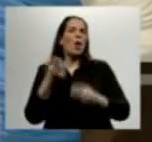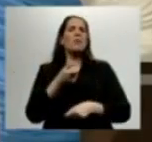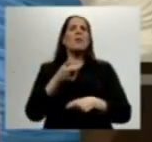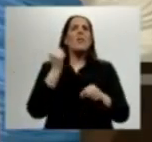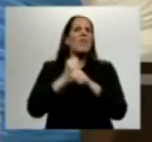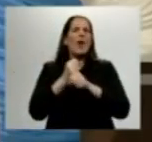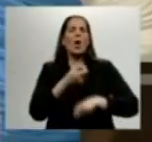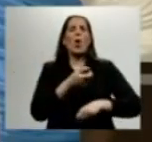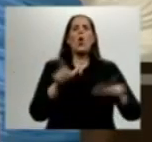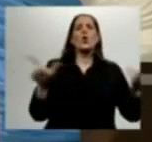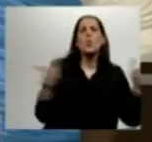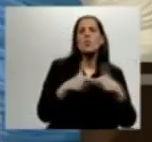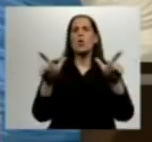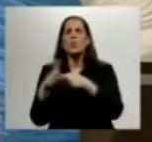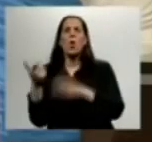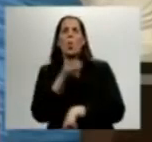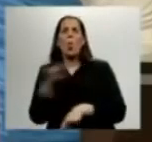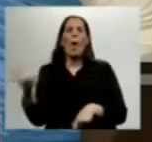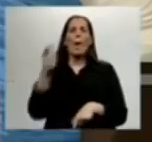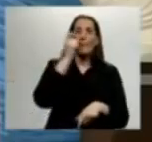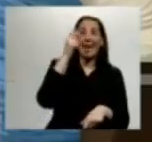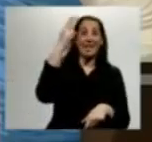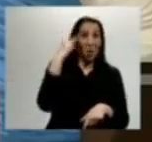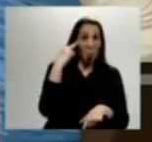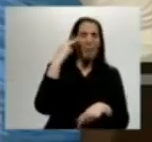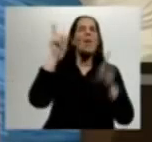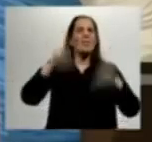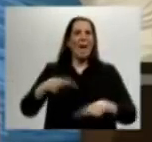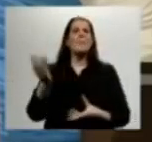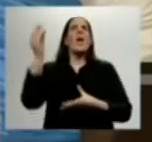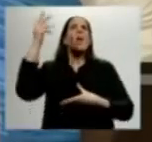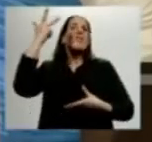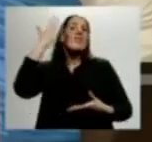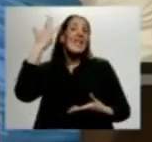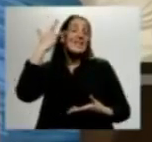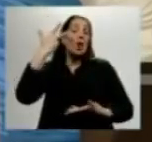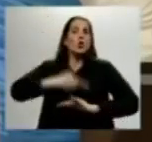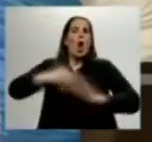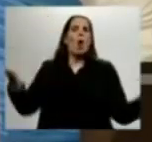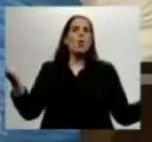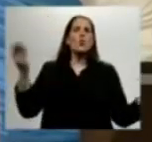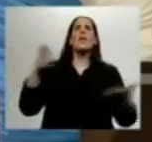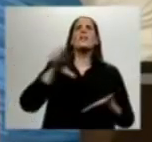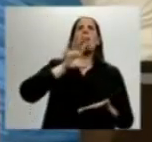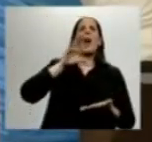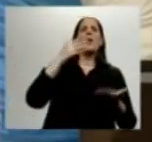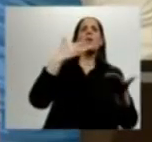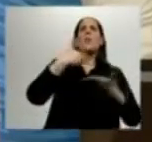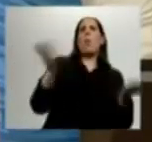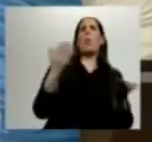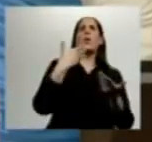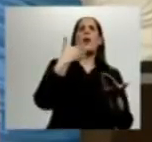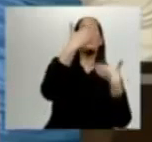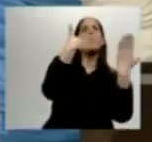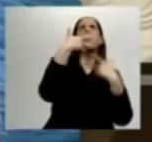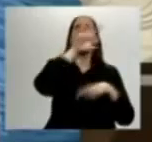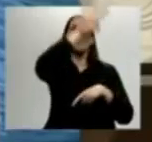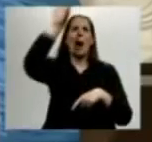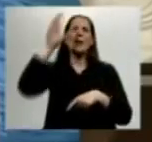reuniones, incluidas 18 audiencias públicas en todo el país. Me gustaría, por favor, si